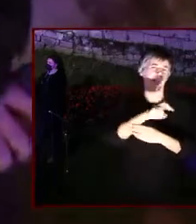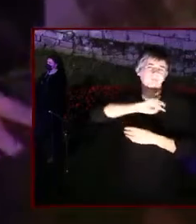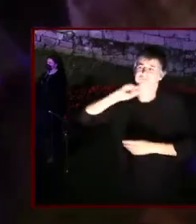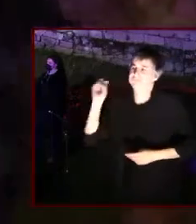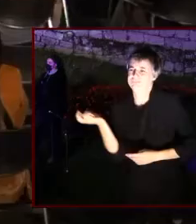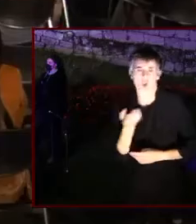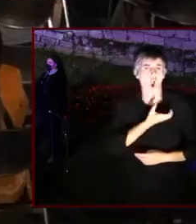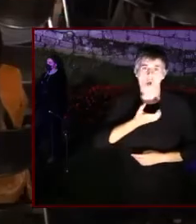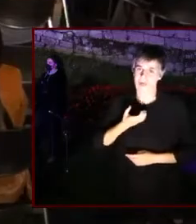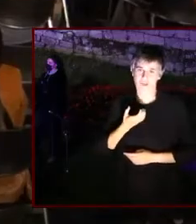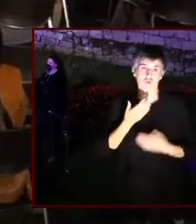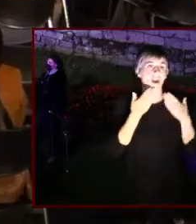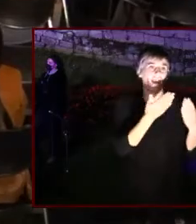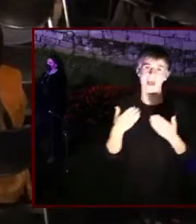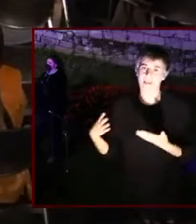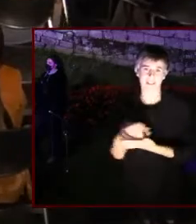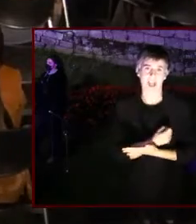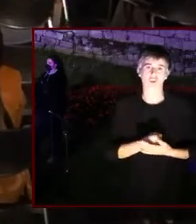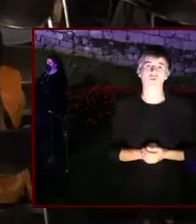todos.